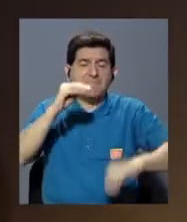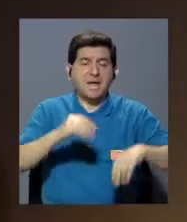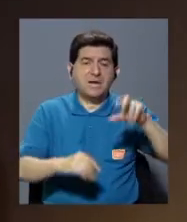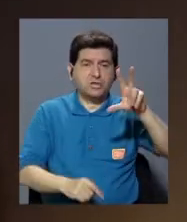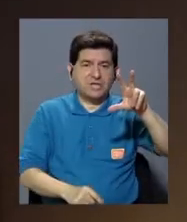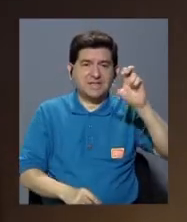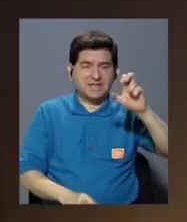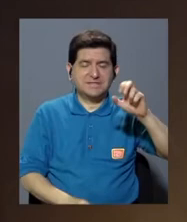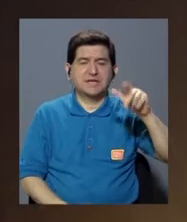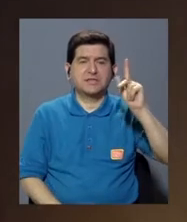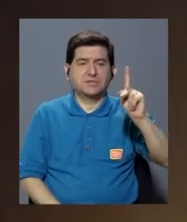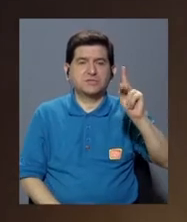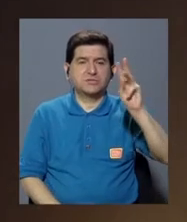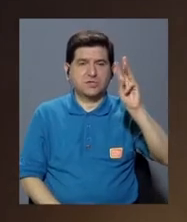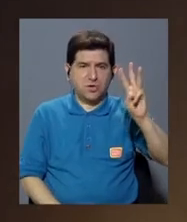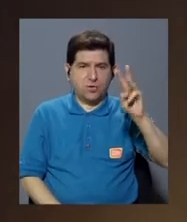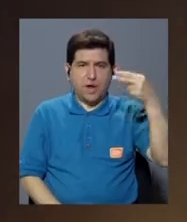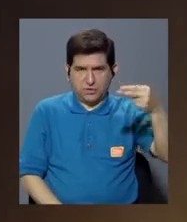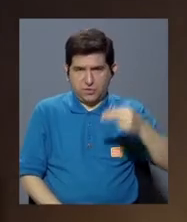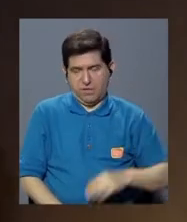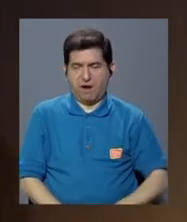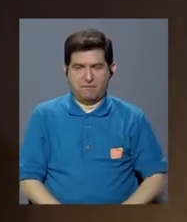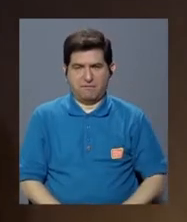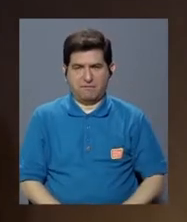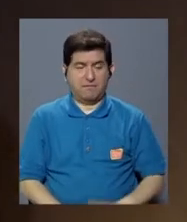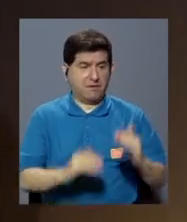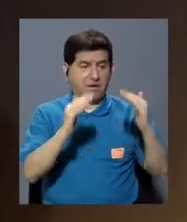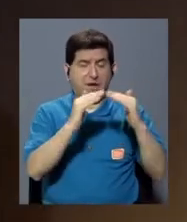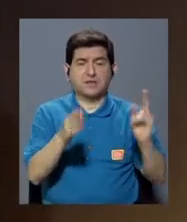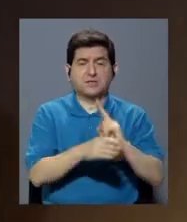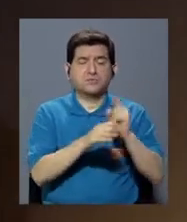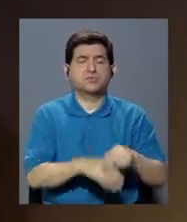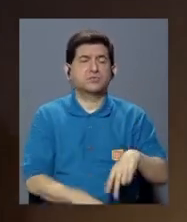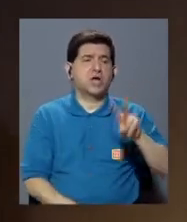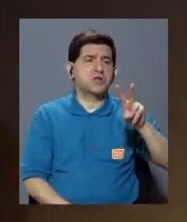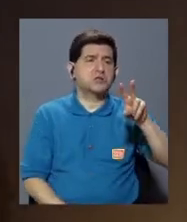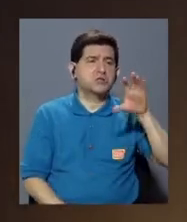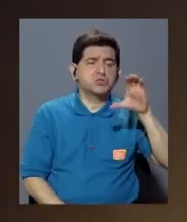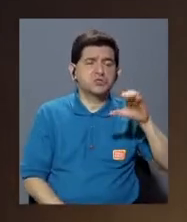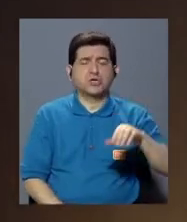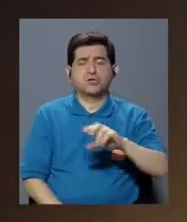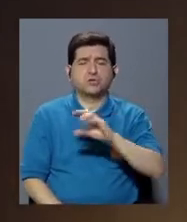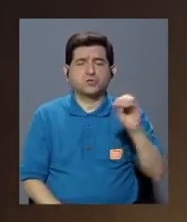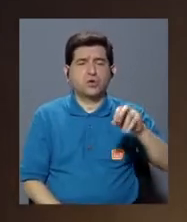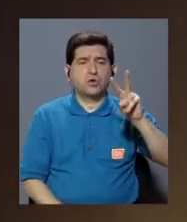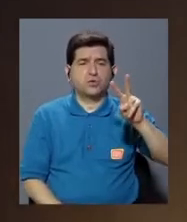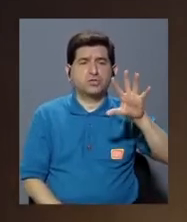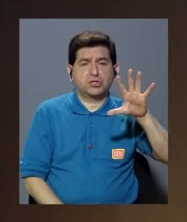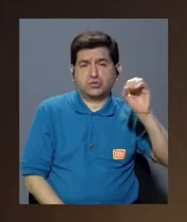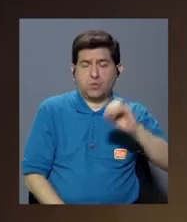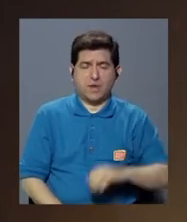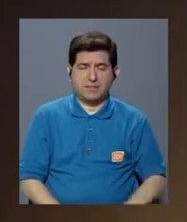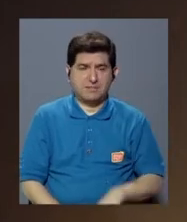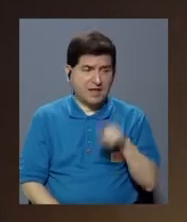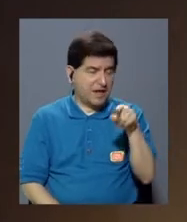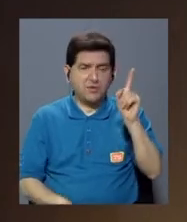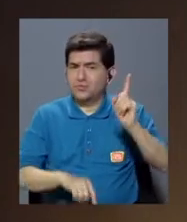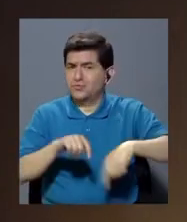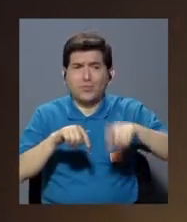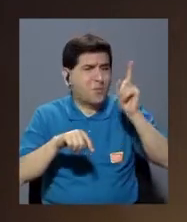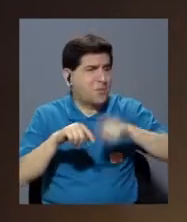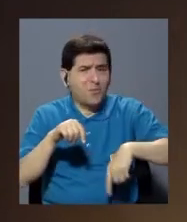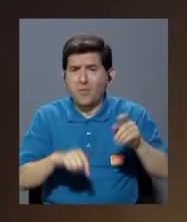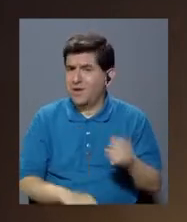consumen menos de 300 kilovatios. Uh-huh. O sea, hay hogares que consumen 200, 250, uh-huh, ¿verdad? Entonces, esos